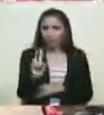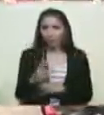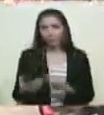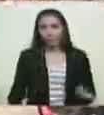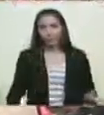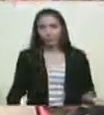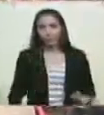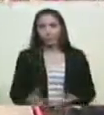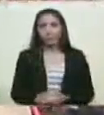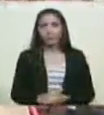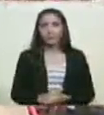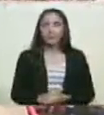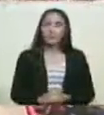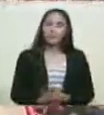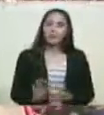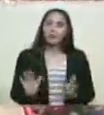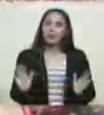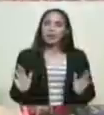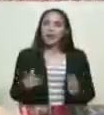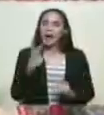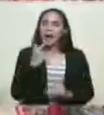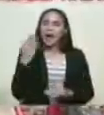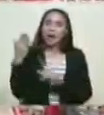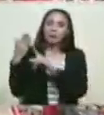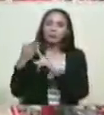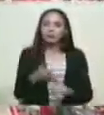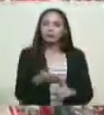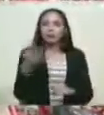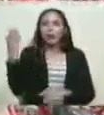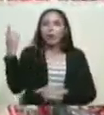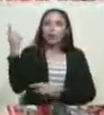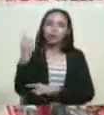¿Él un día dice quién es presidente en Venezuela?